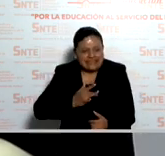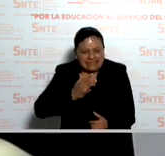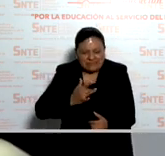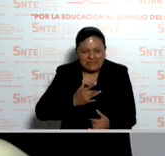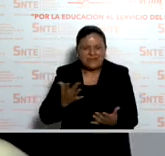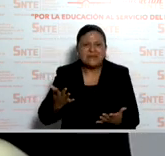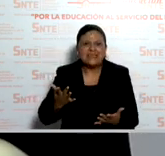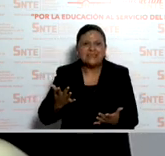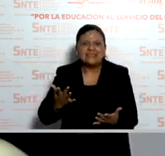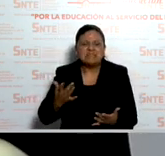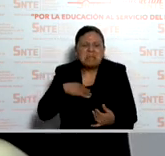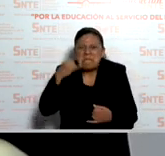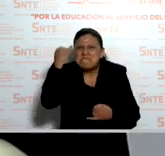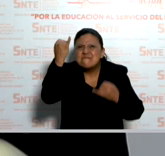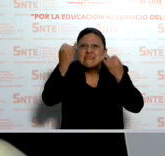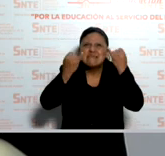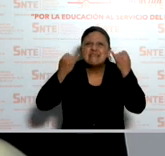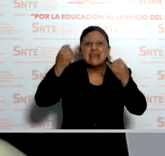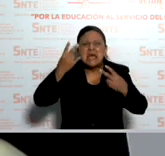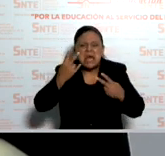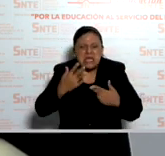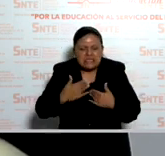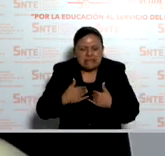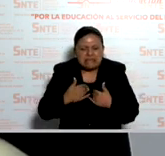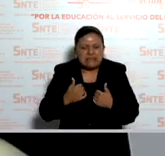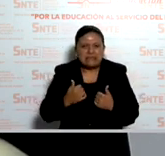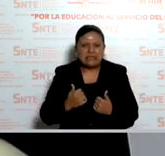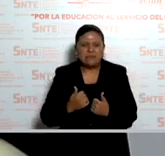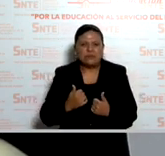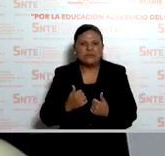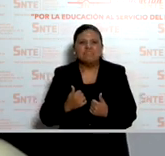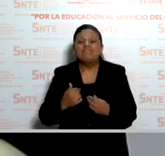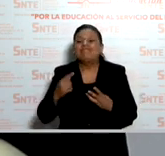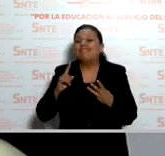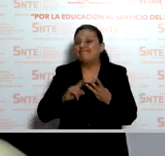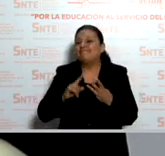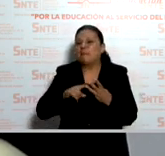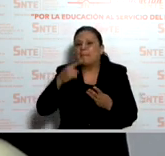Y por último, más importante quizás, es ¿para qué sirven?